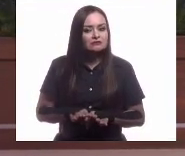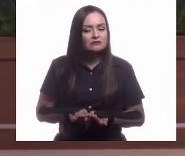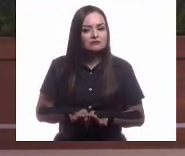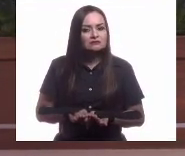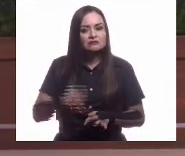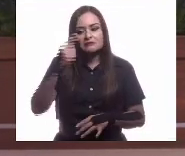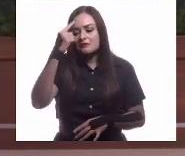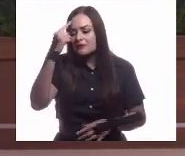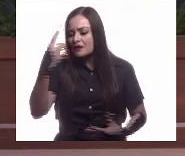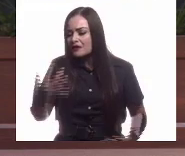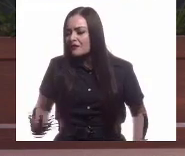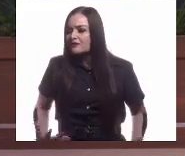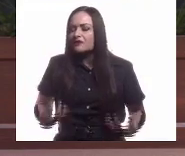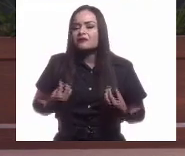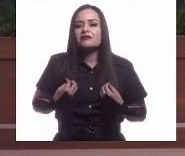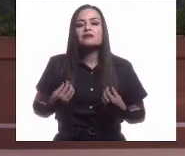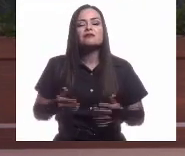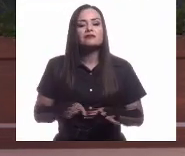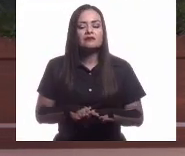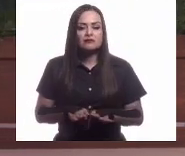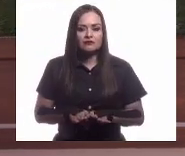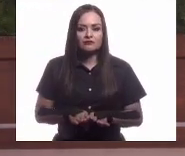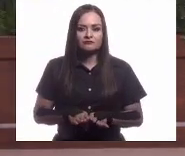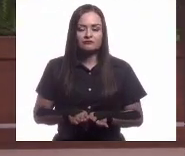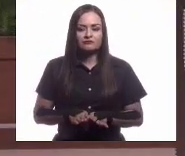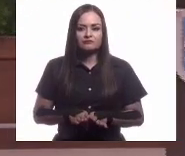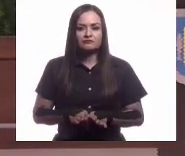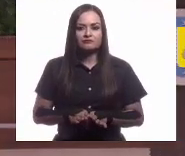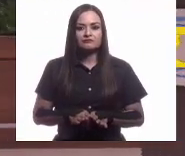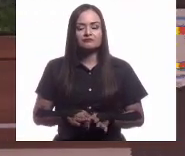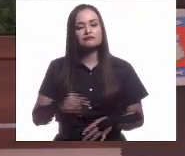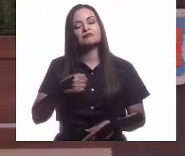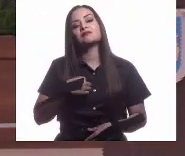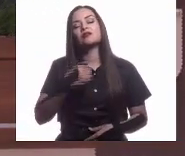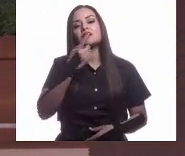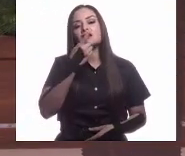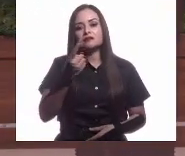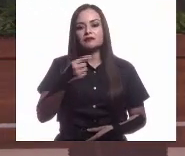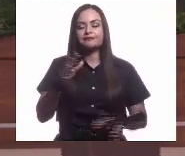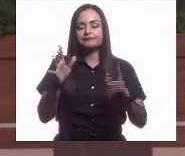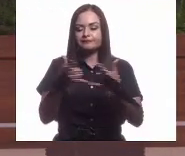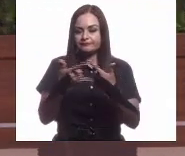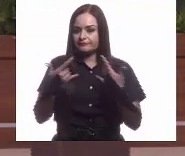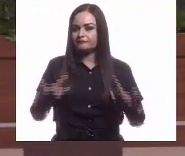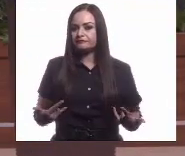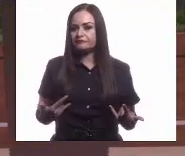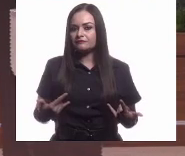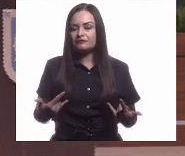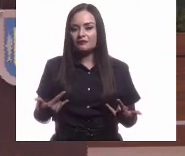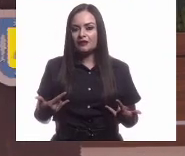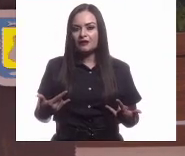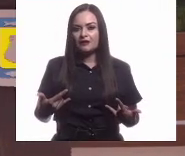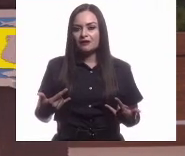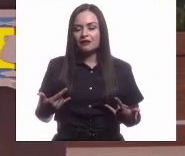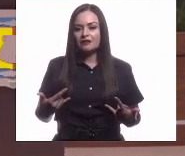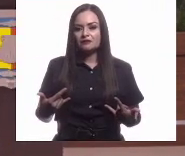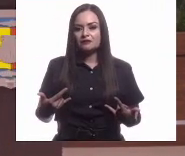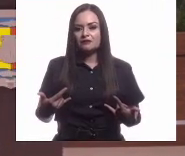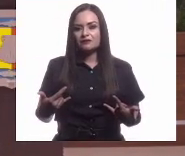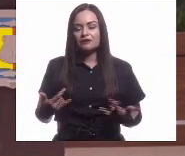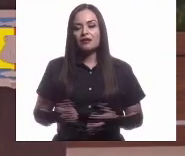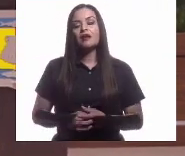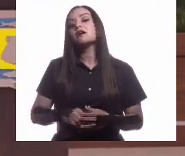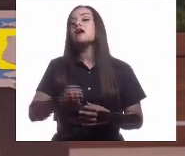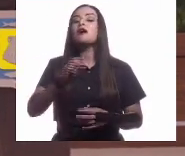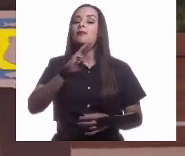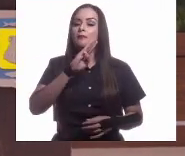vivir. Hoy quiero hablarles del caso de una persona, derechohabiente del Seguro Popular, madre de dos